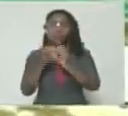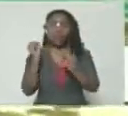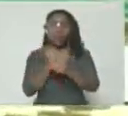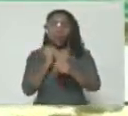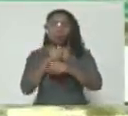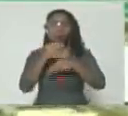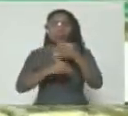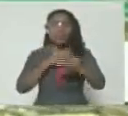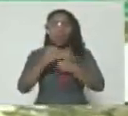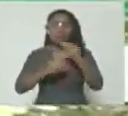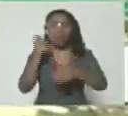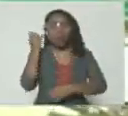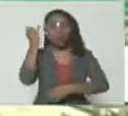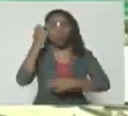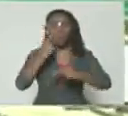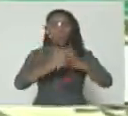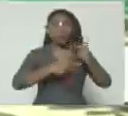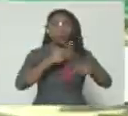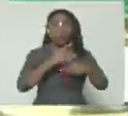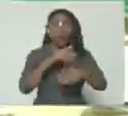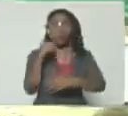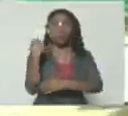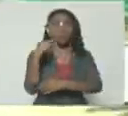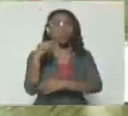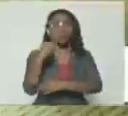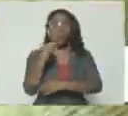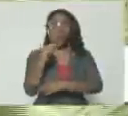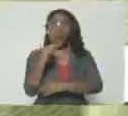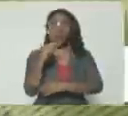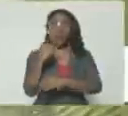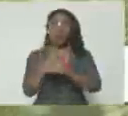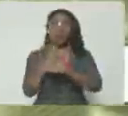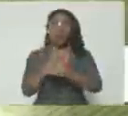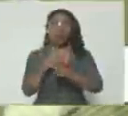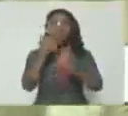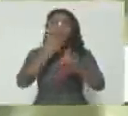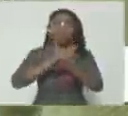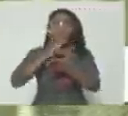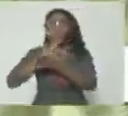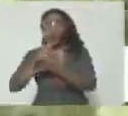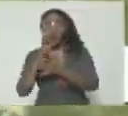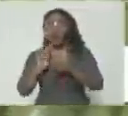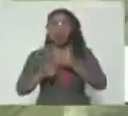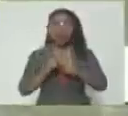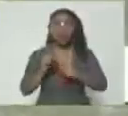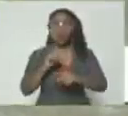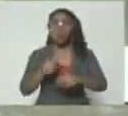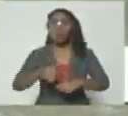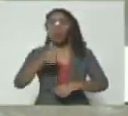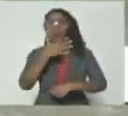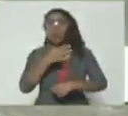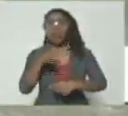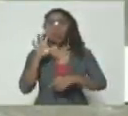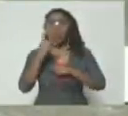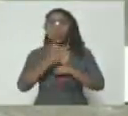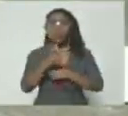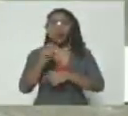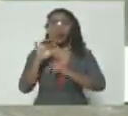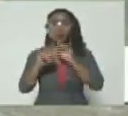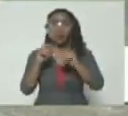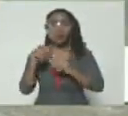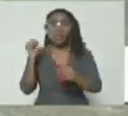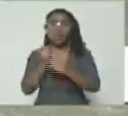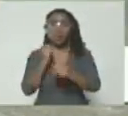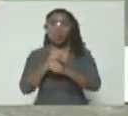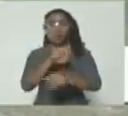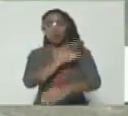crear procesos que sean menos burocráticos, que sean más óptimos y más sencillos para el exportador. Es por eso que también estamos trabajando en